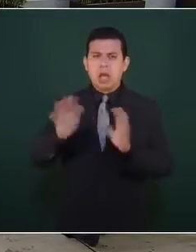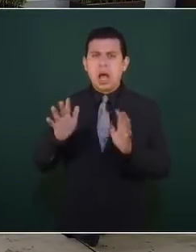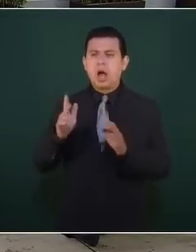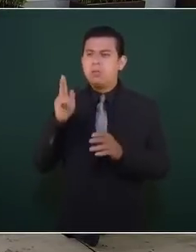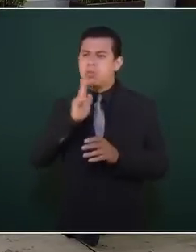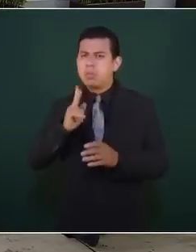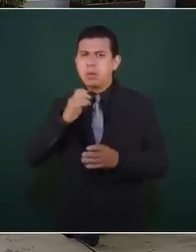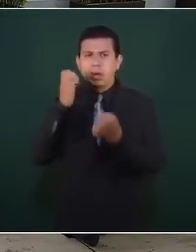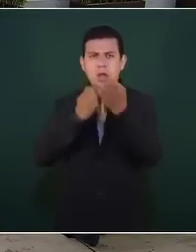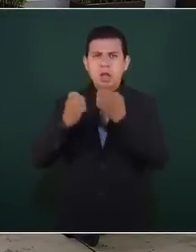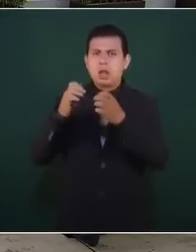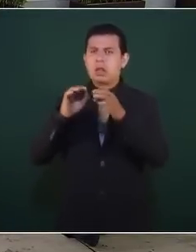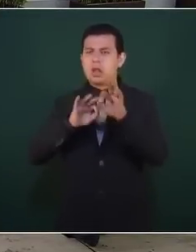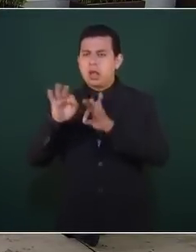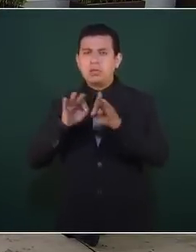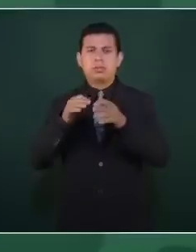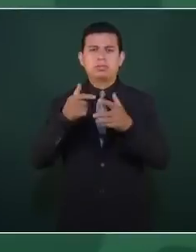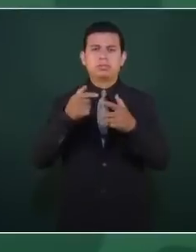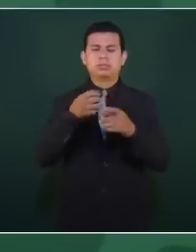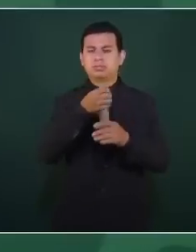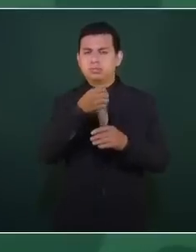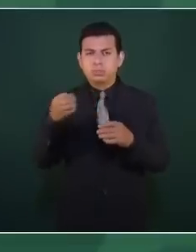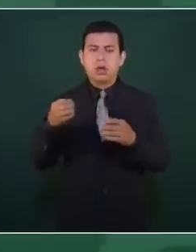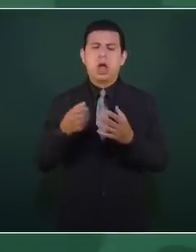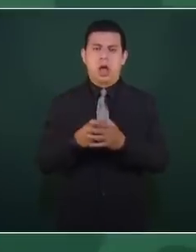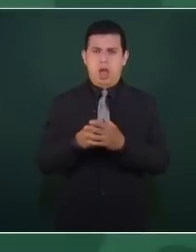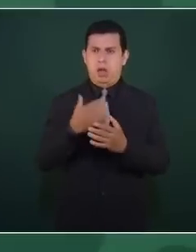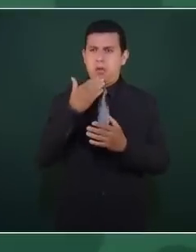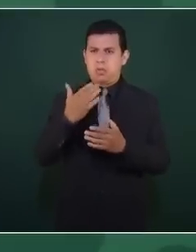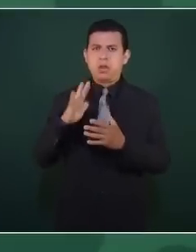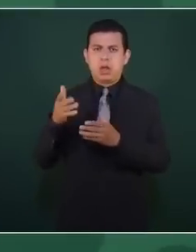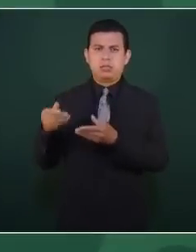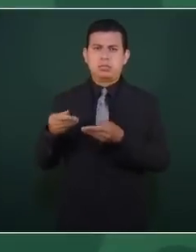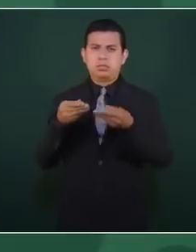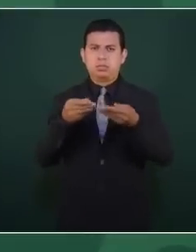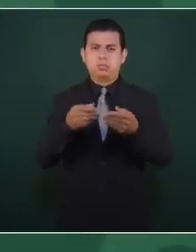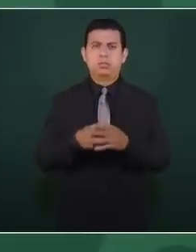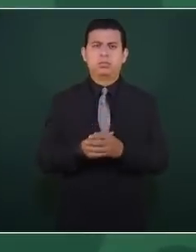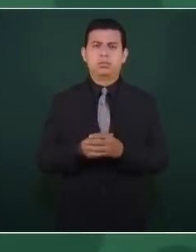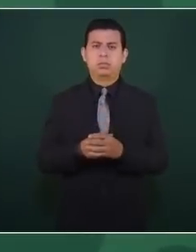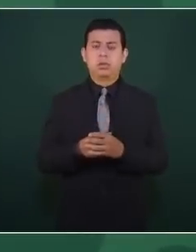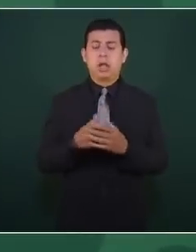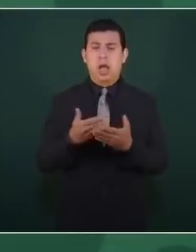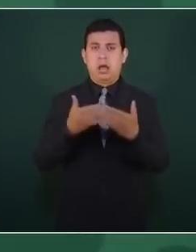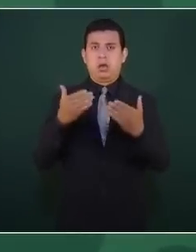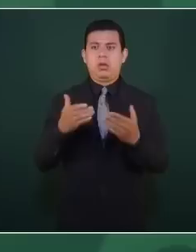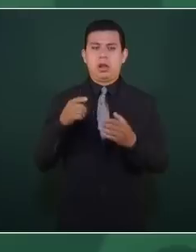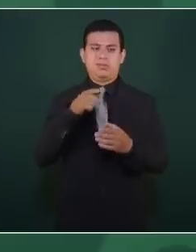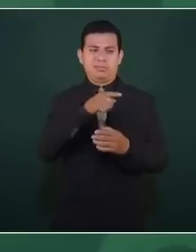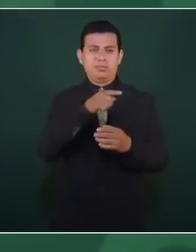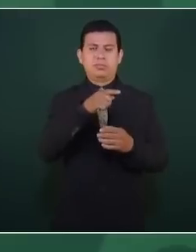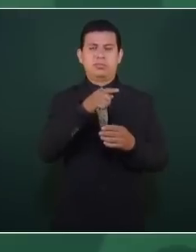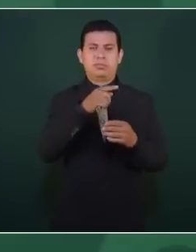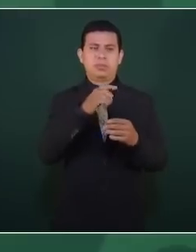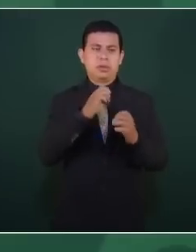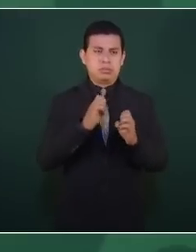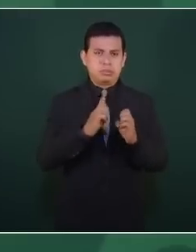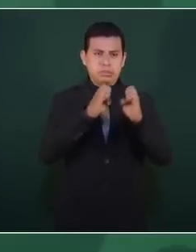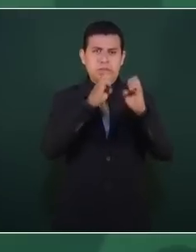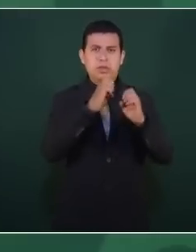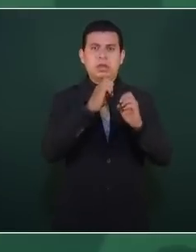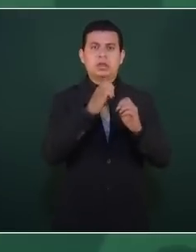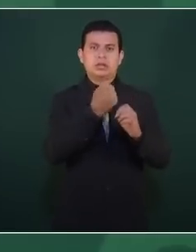general secretario y al almirante secretario, porque en tema de salud, el día de hoy se